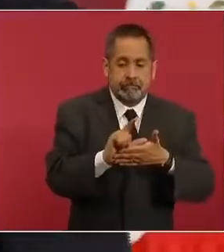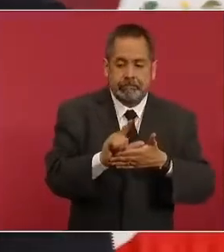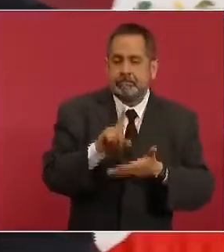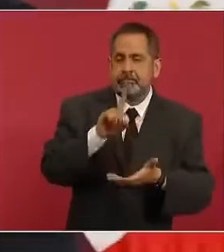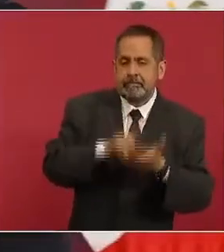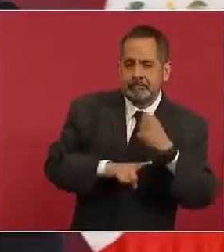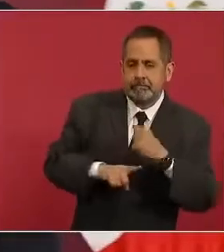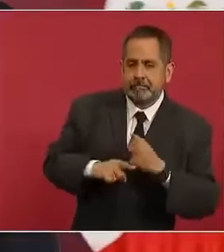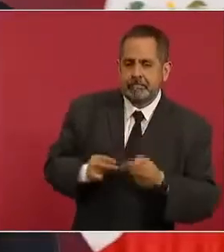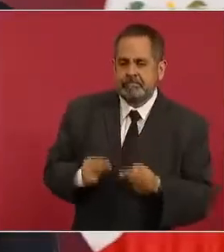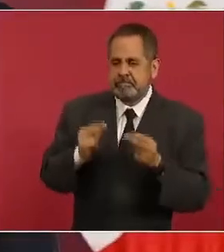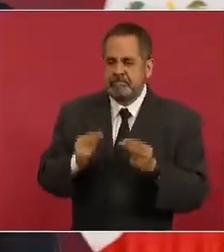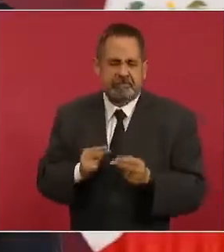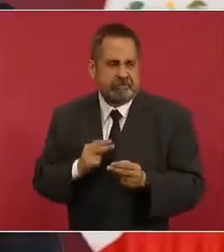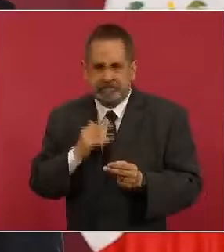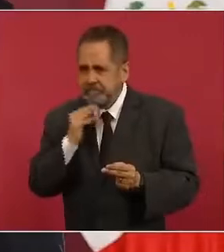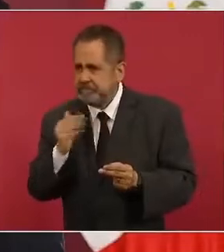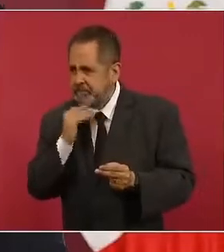sucios,